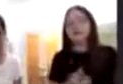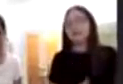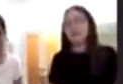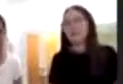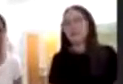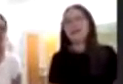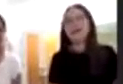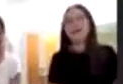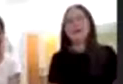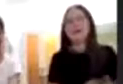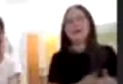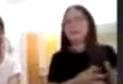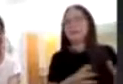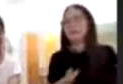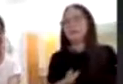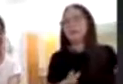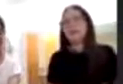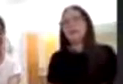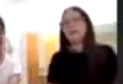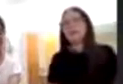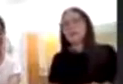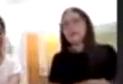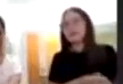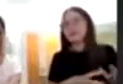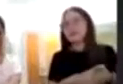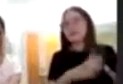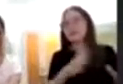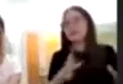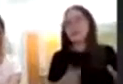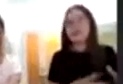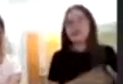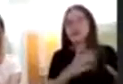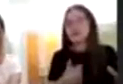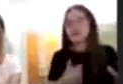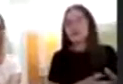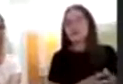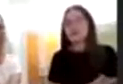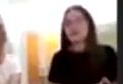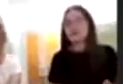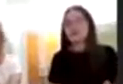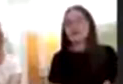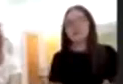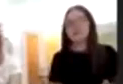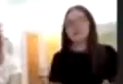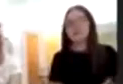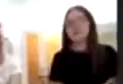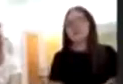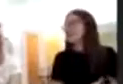sostiene en forma equilibrada se rompan y se pierda esa dinámica o esa